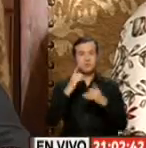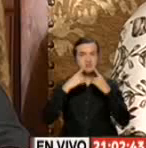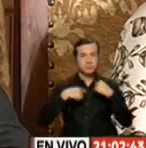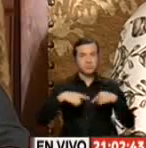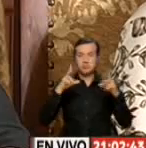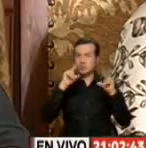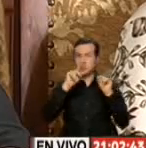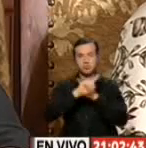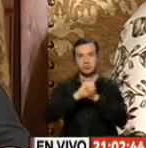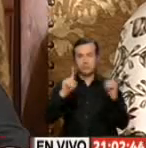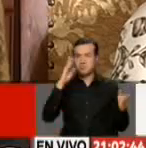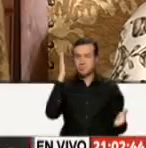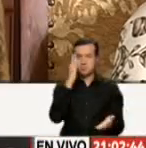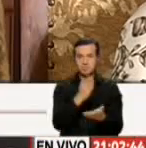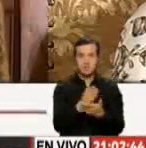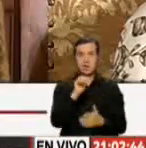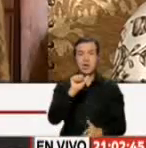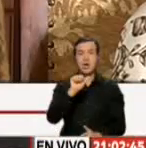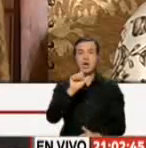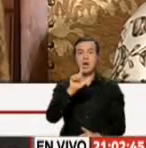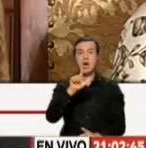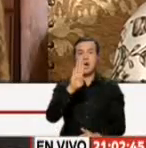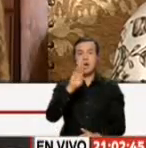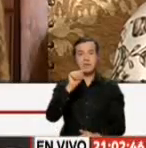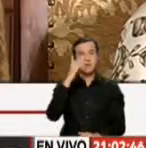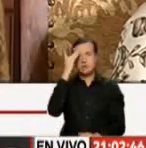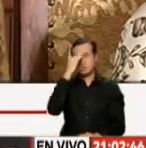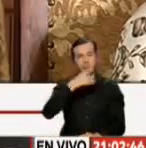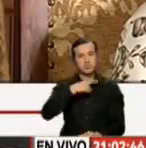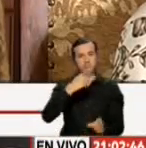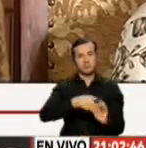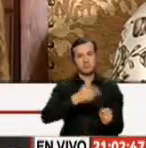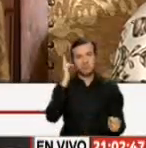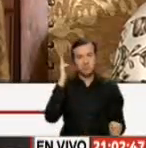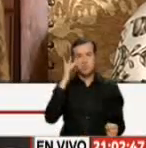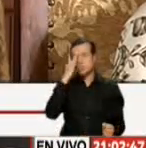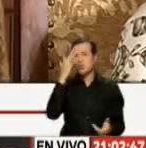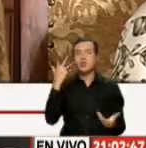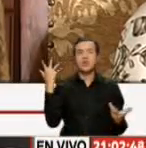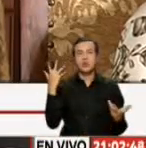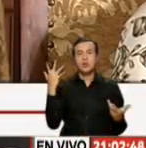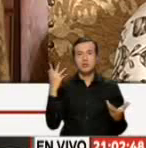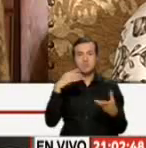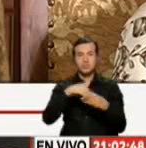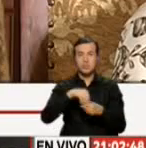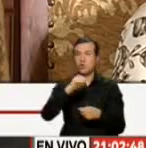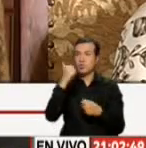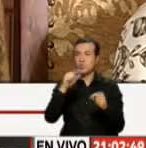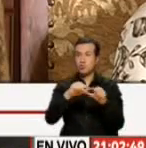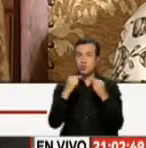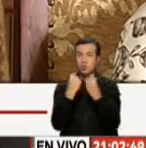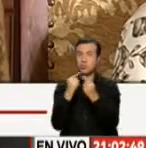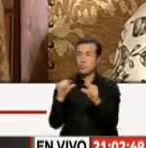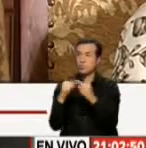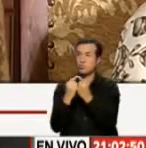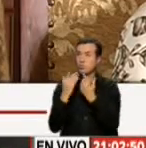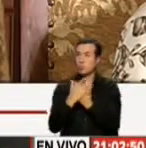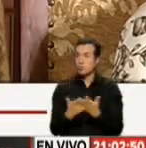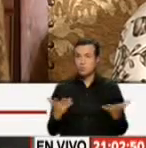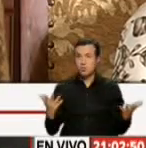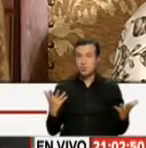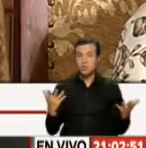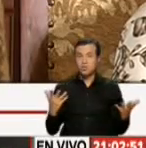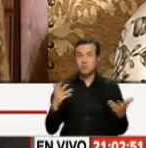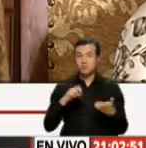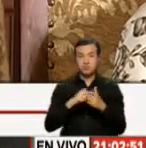no continuará su participación dentro de la ALBA, pero que tampoco se integrará a otros grupos de estados que no